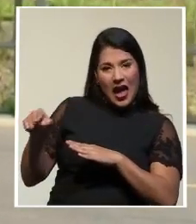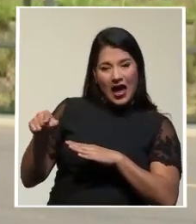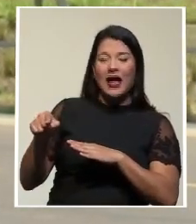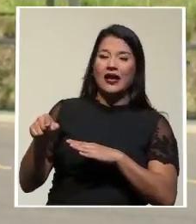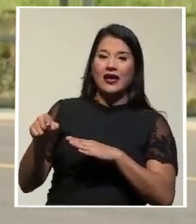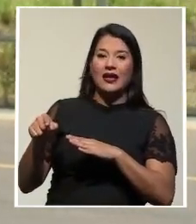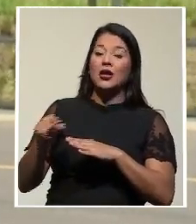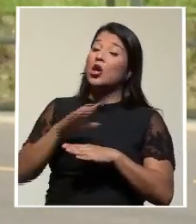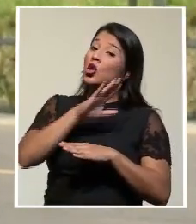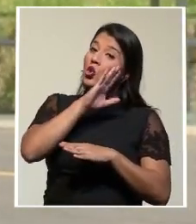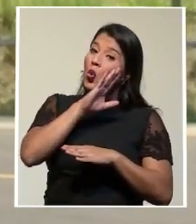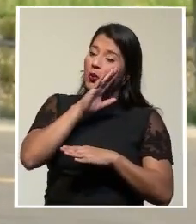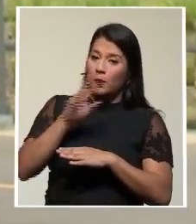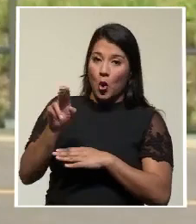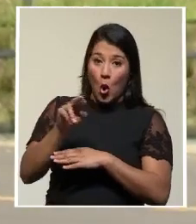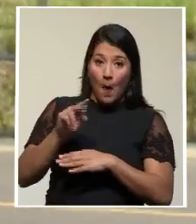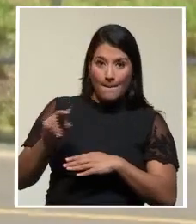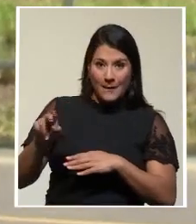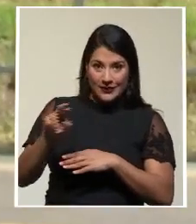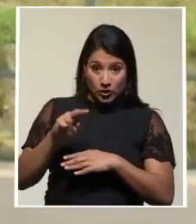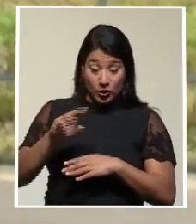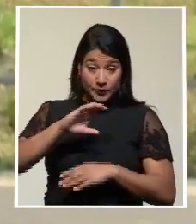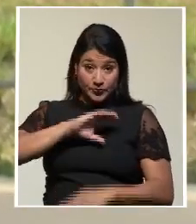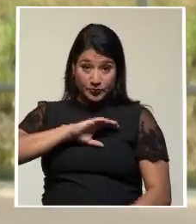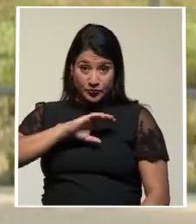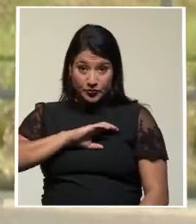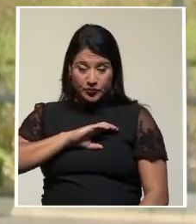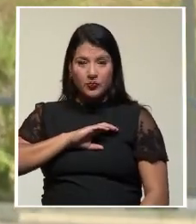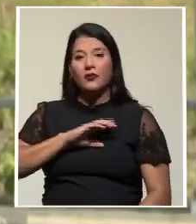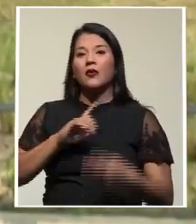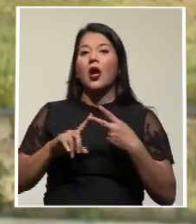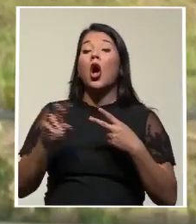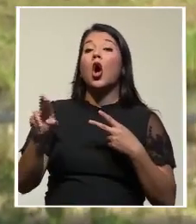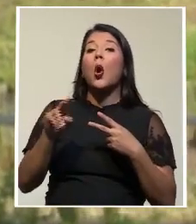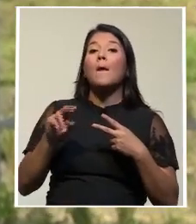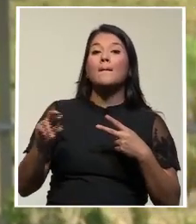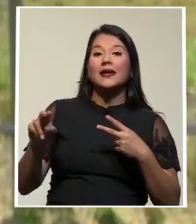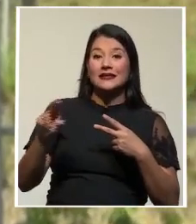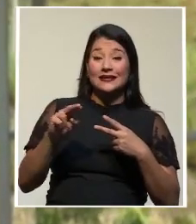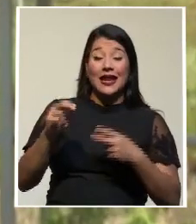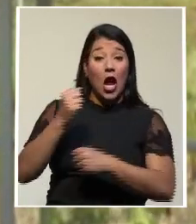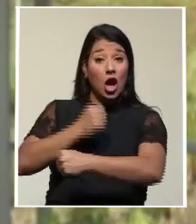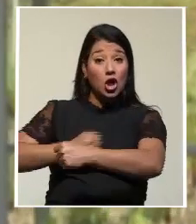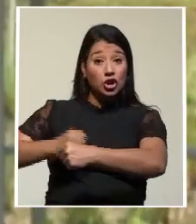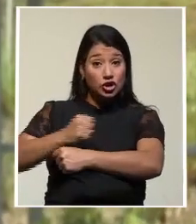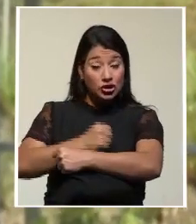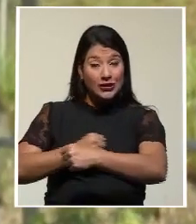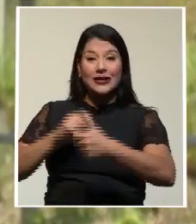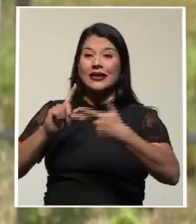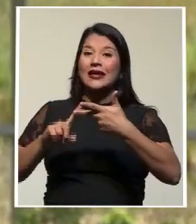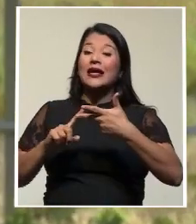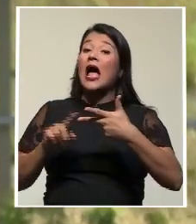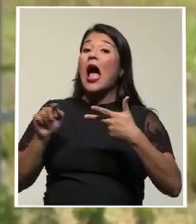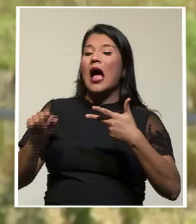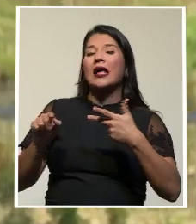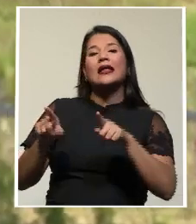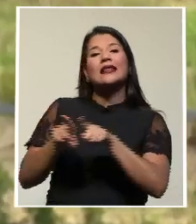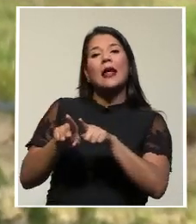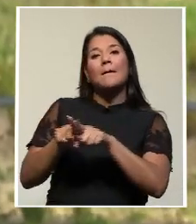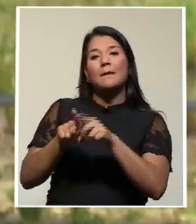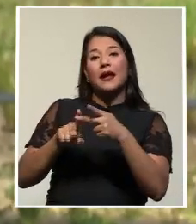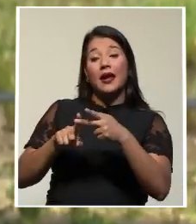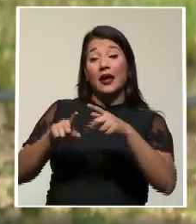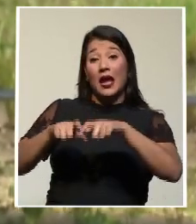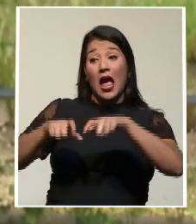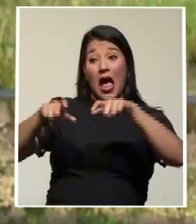va a dormir los compañeros y las compañeras de la policía, compañeros y compañeros de la cocina, y también estará ahí en el centro su